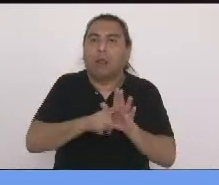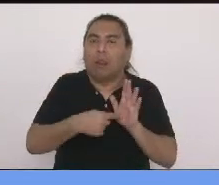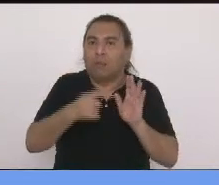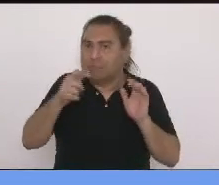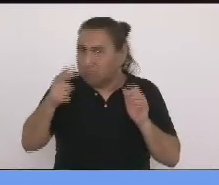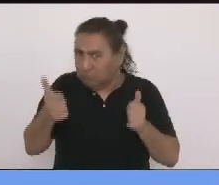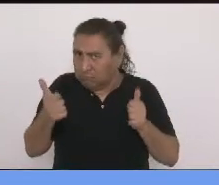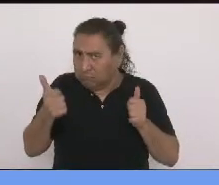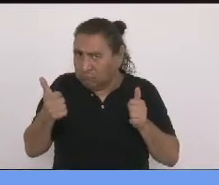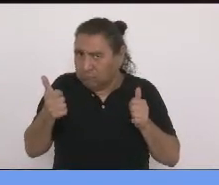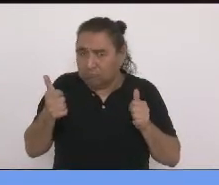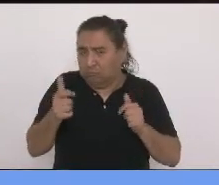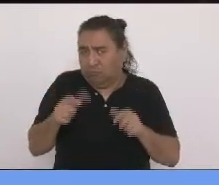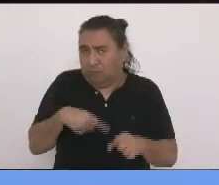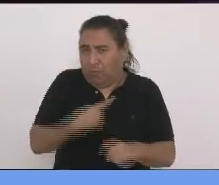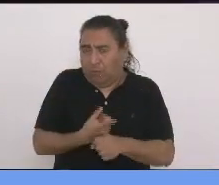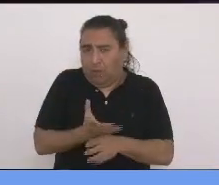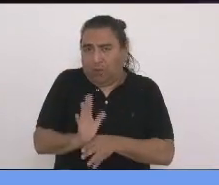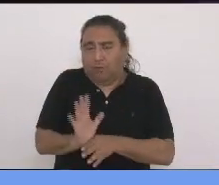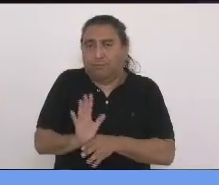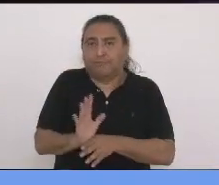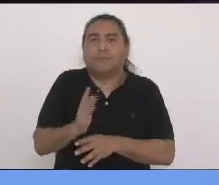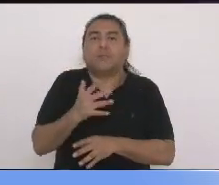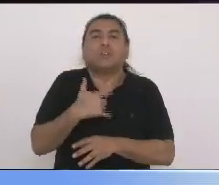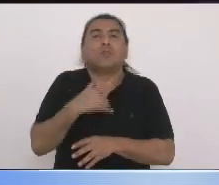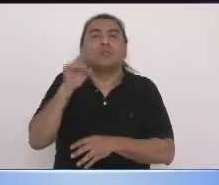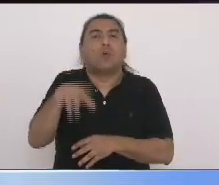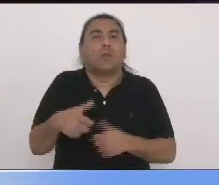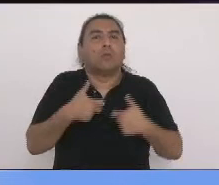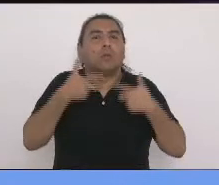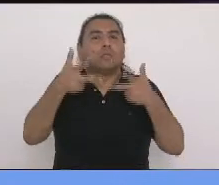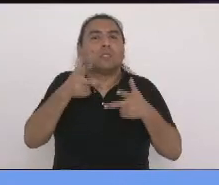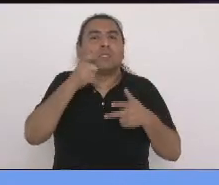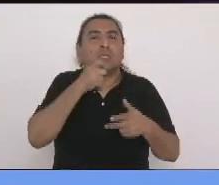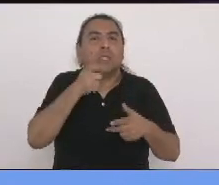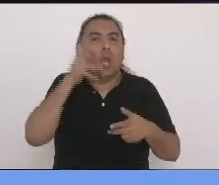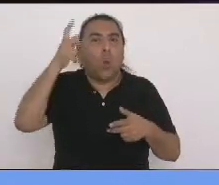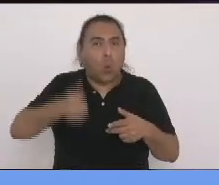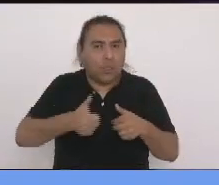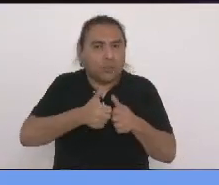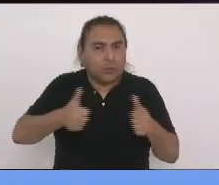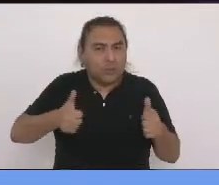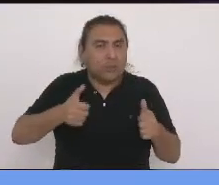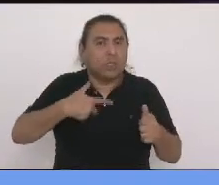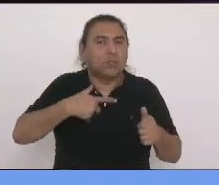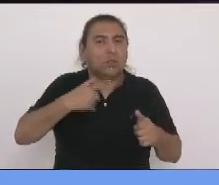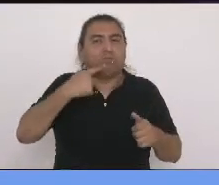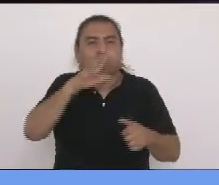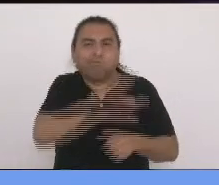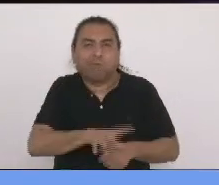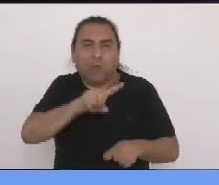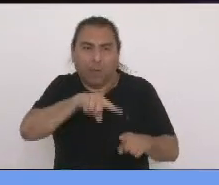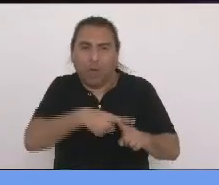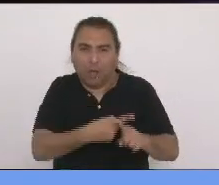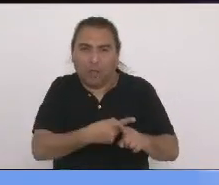puedo decir que sí la corte puede sospechar de los políticos los políticos también podemos tener ciertas dudas